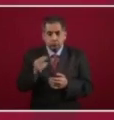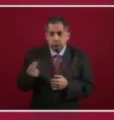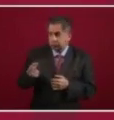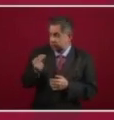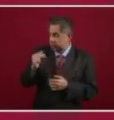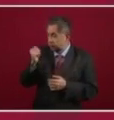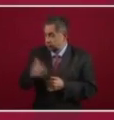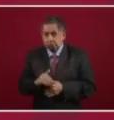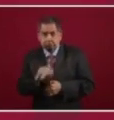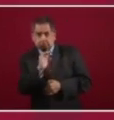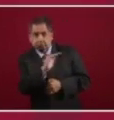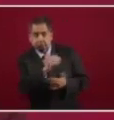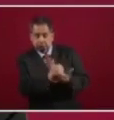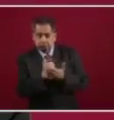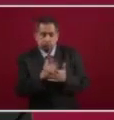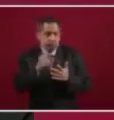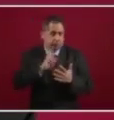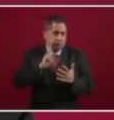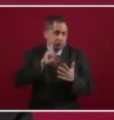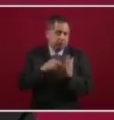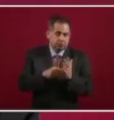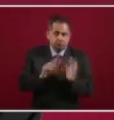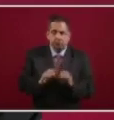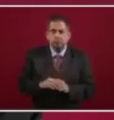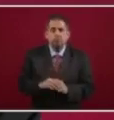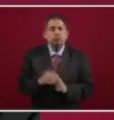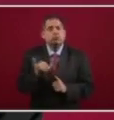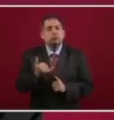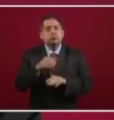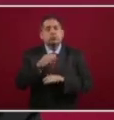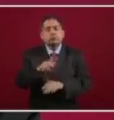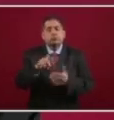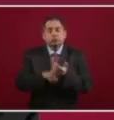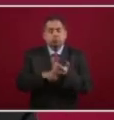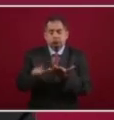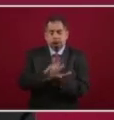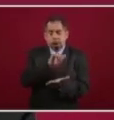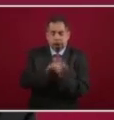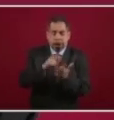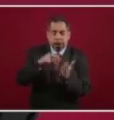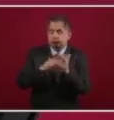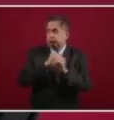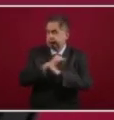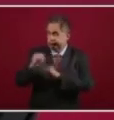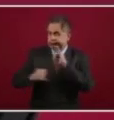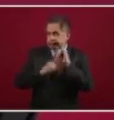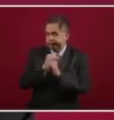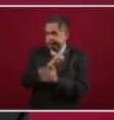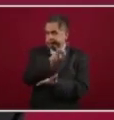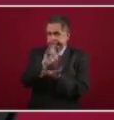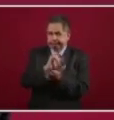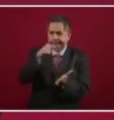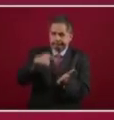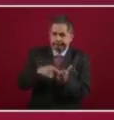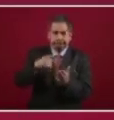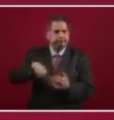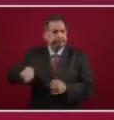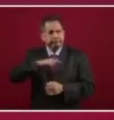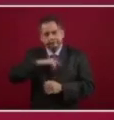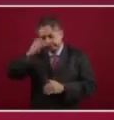necesite y en el marco de la legalidad internacional vigente y de los